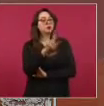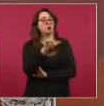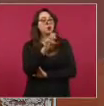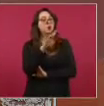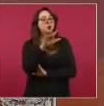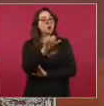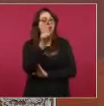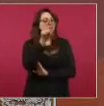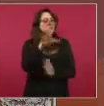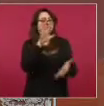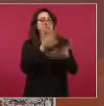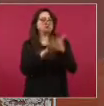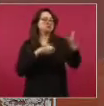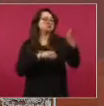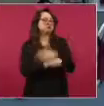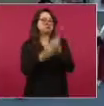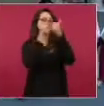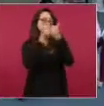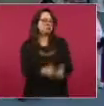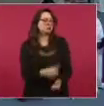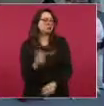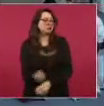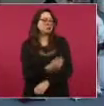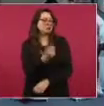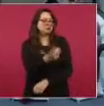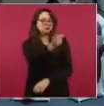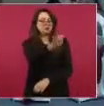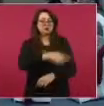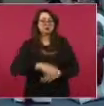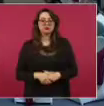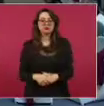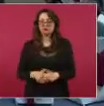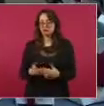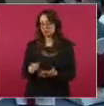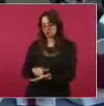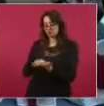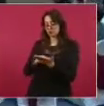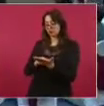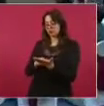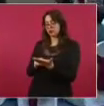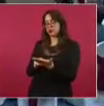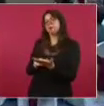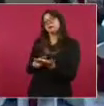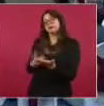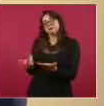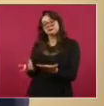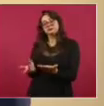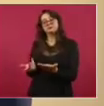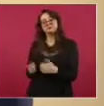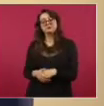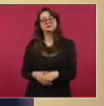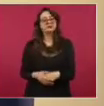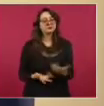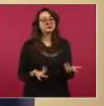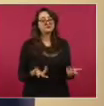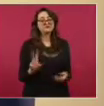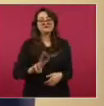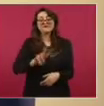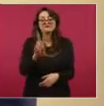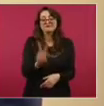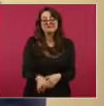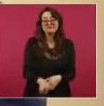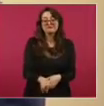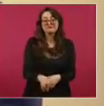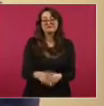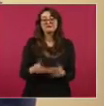su condena. Y en efecto, eso sucedió. El juez Demetrio Sodi